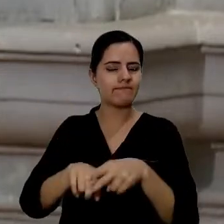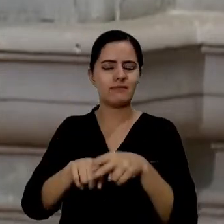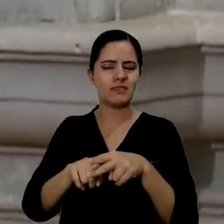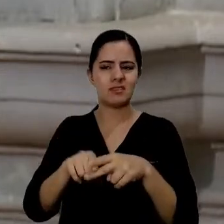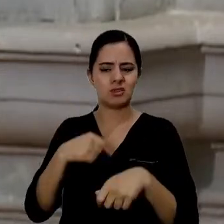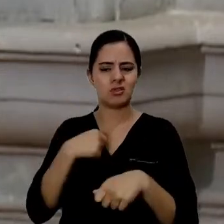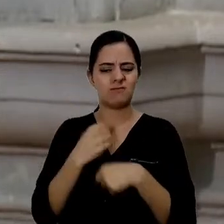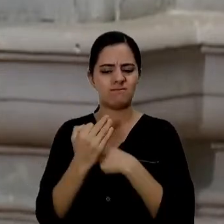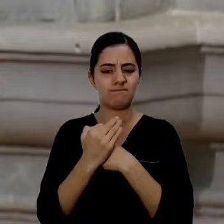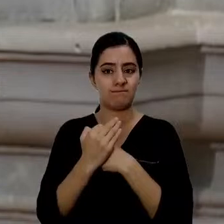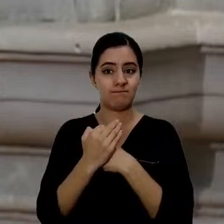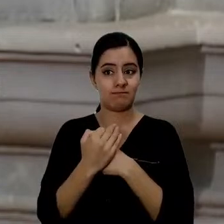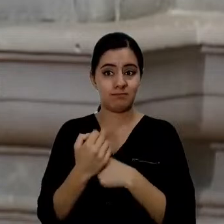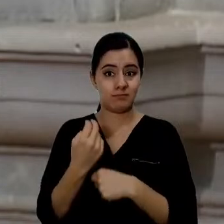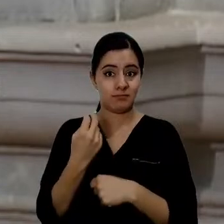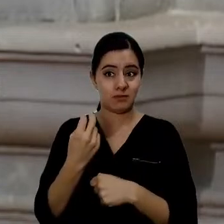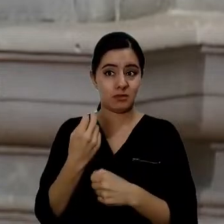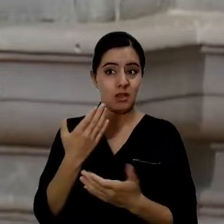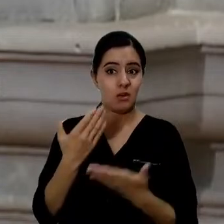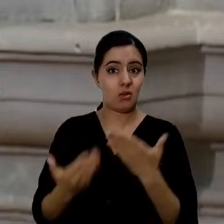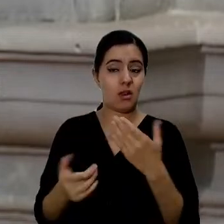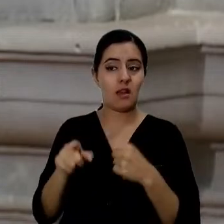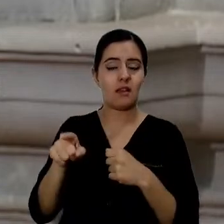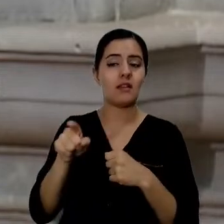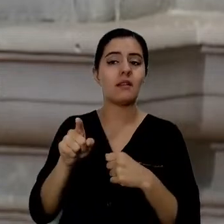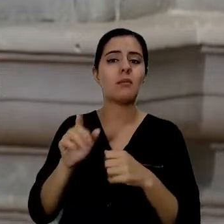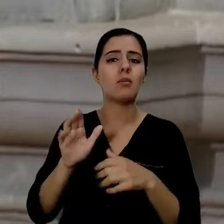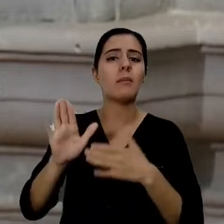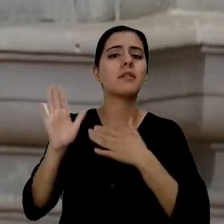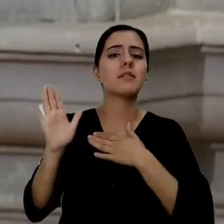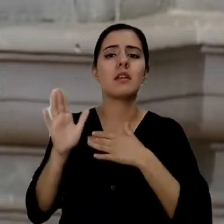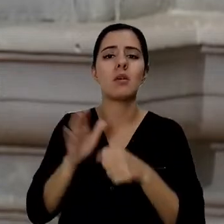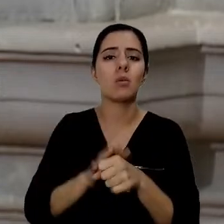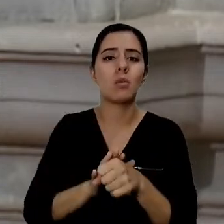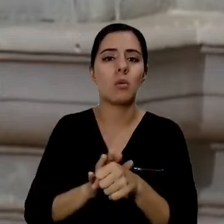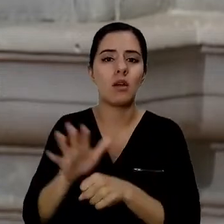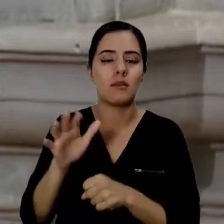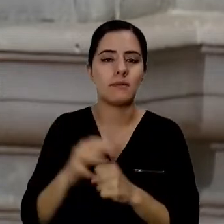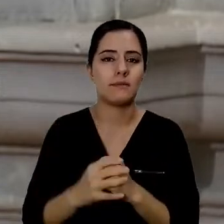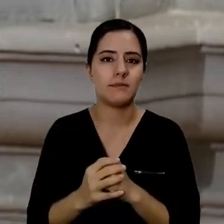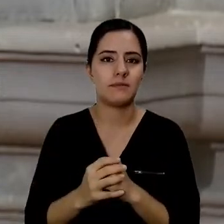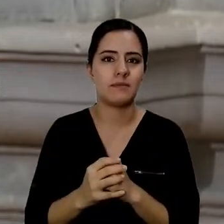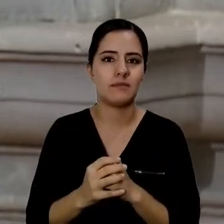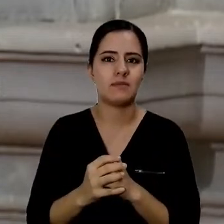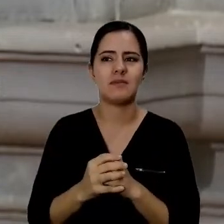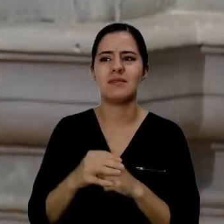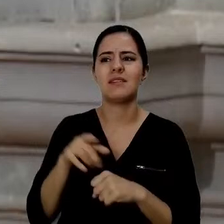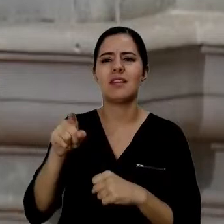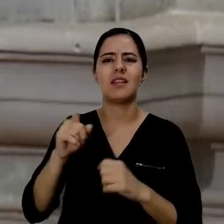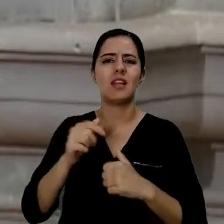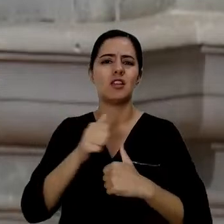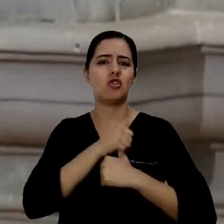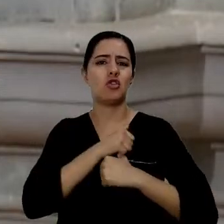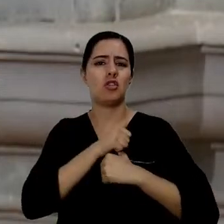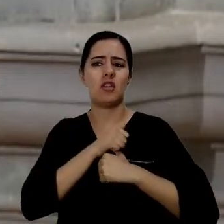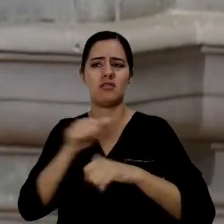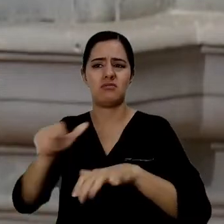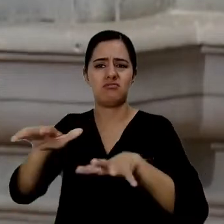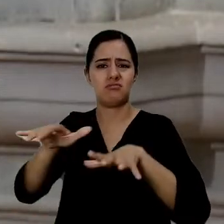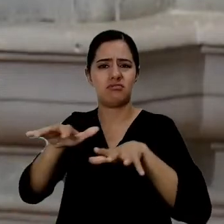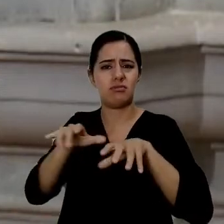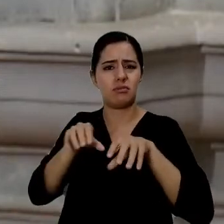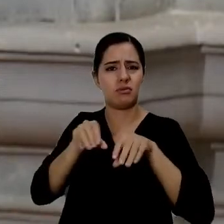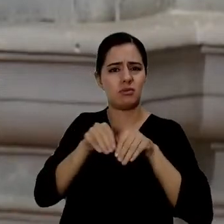La promesa de regresar las fuerzas castrenses a sus cuarteles, hoy la